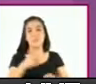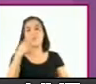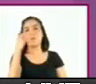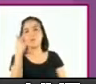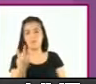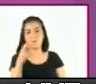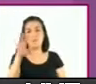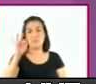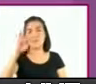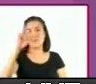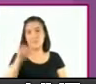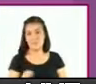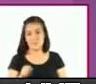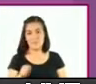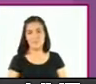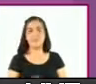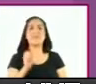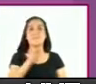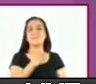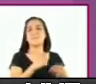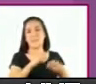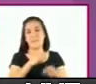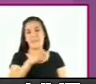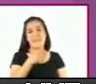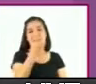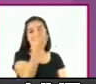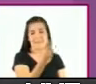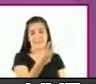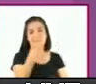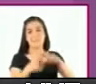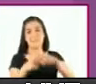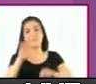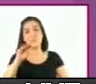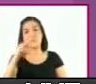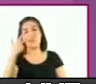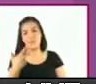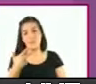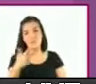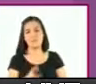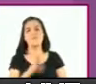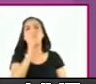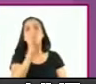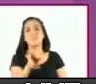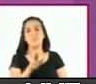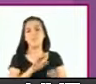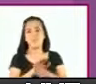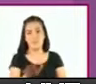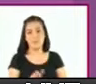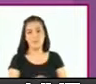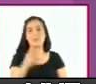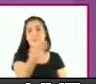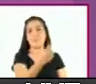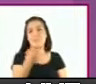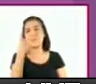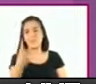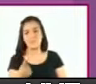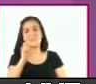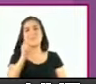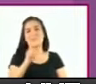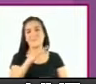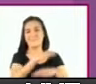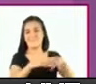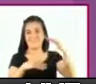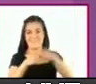por 49, que es igual a 3 más 98, igual a 101